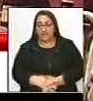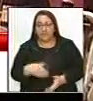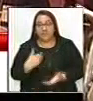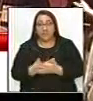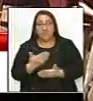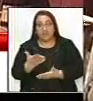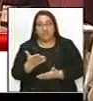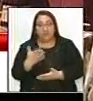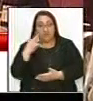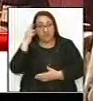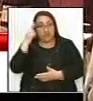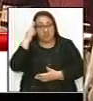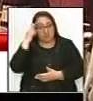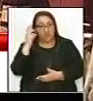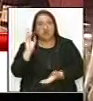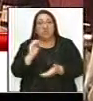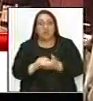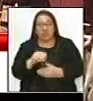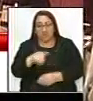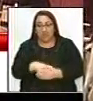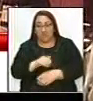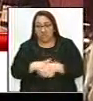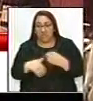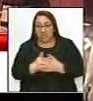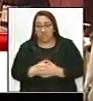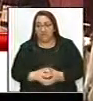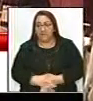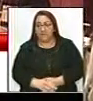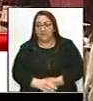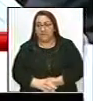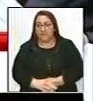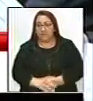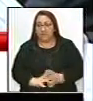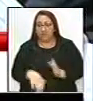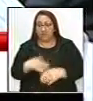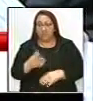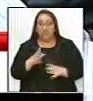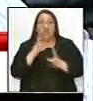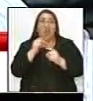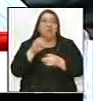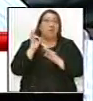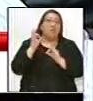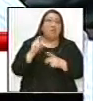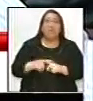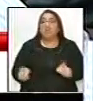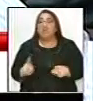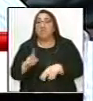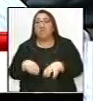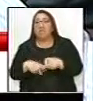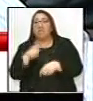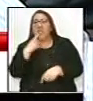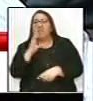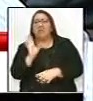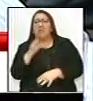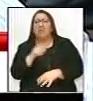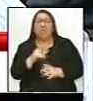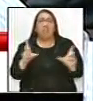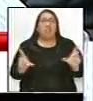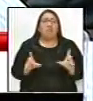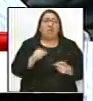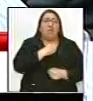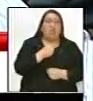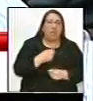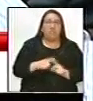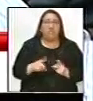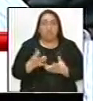algo de reflexión y si volvemos a votar nuevamente todos, para que después no hayan discursos diferentes en la Patos Perdidos o en los canales de televisión,